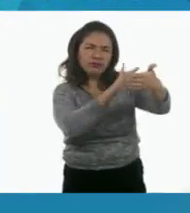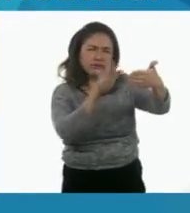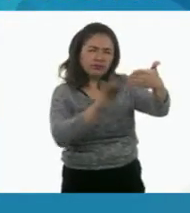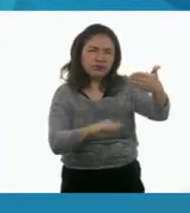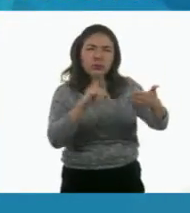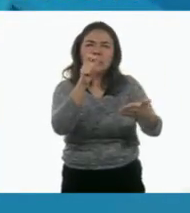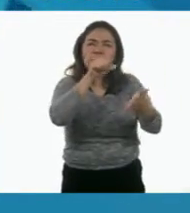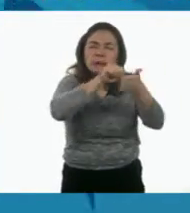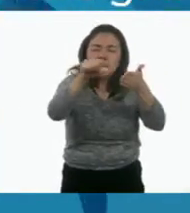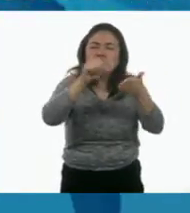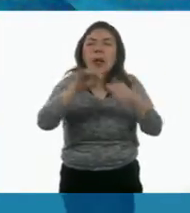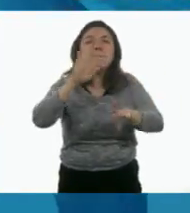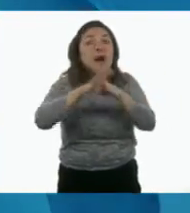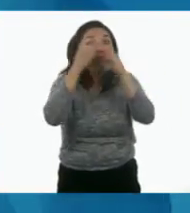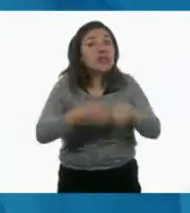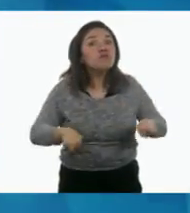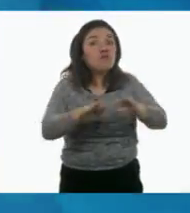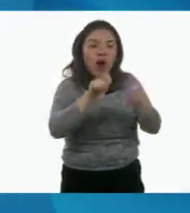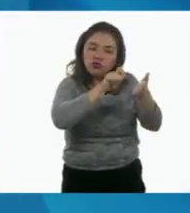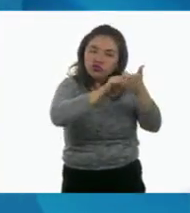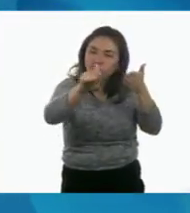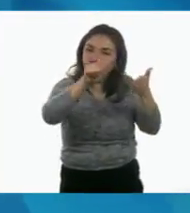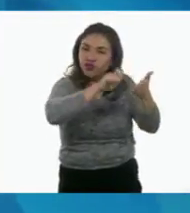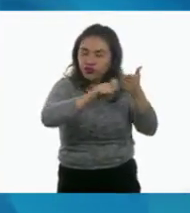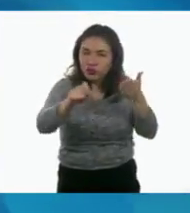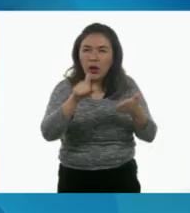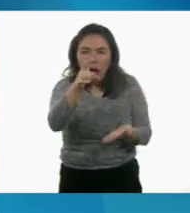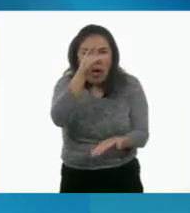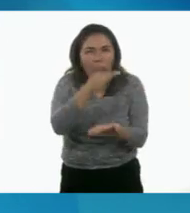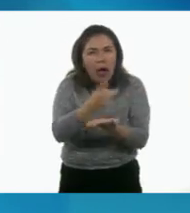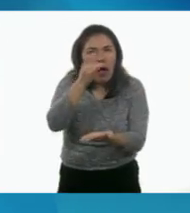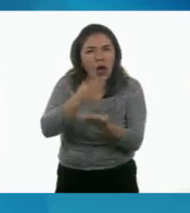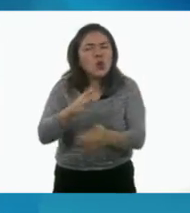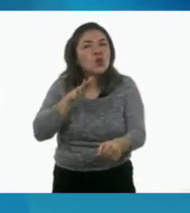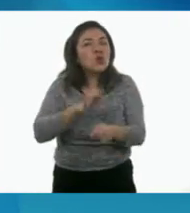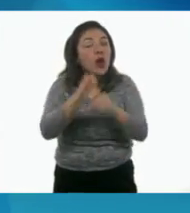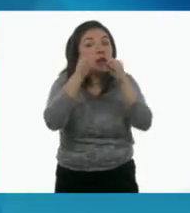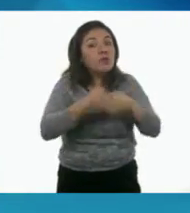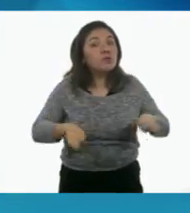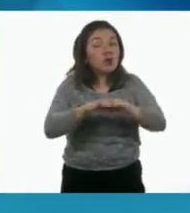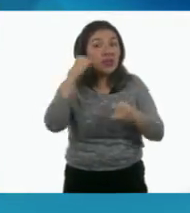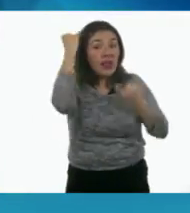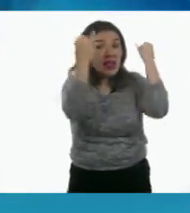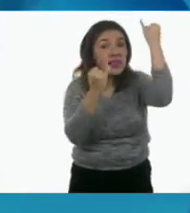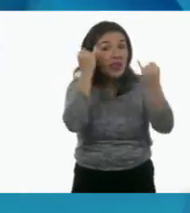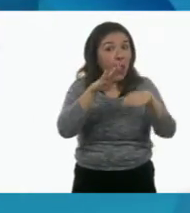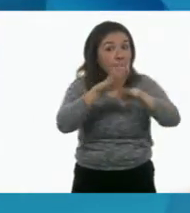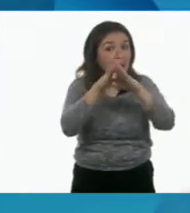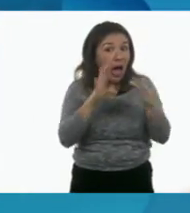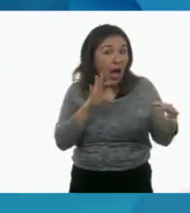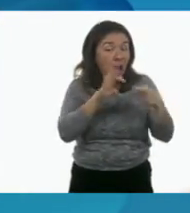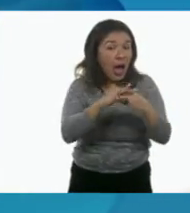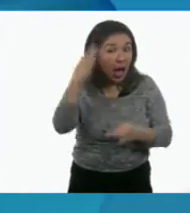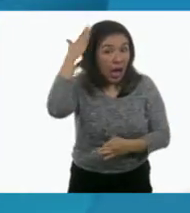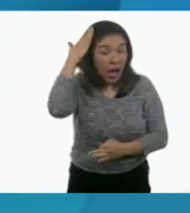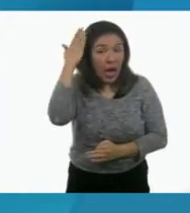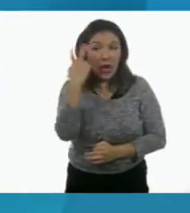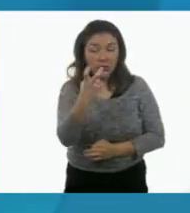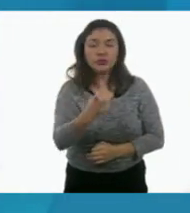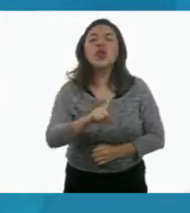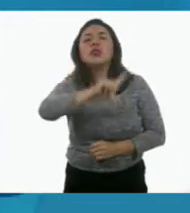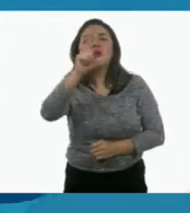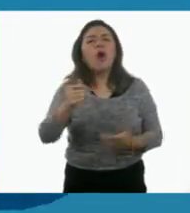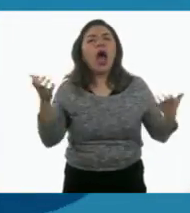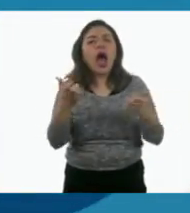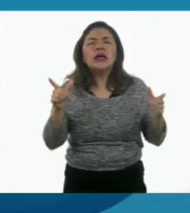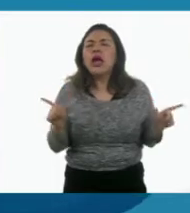más significativa. Detectar los argumentos principales. Realizar una